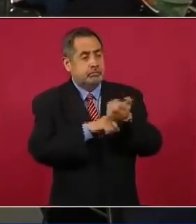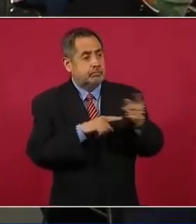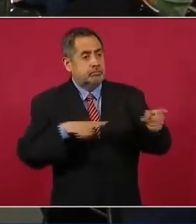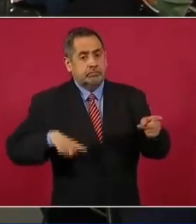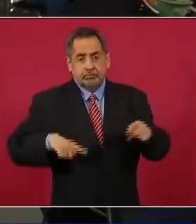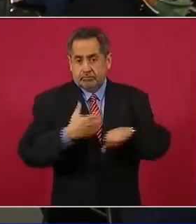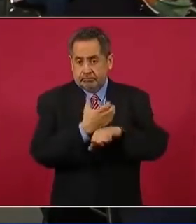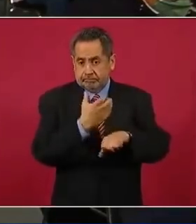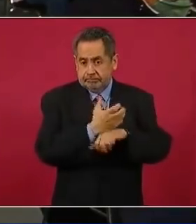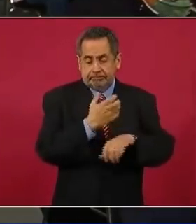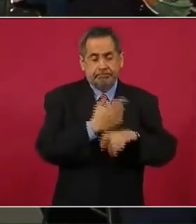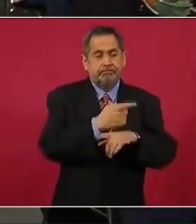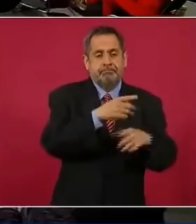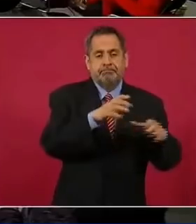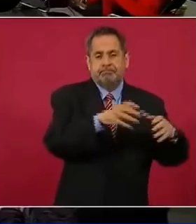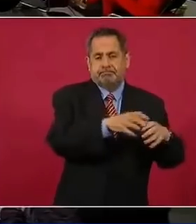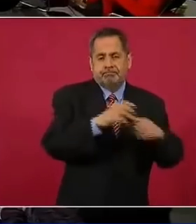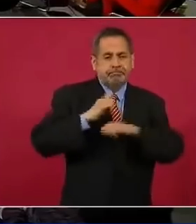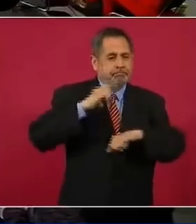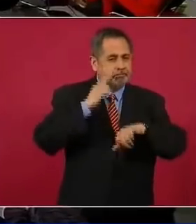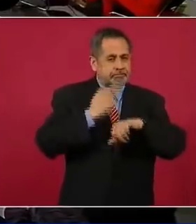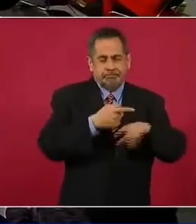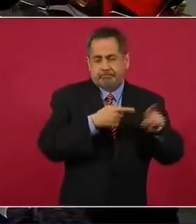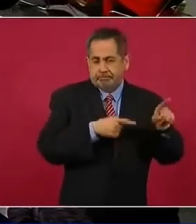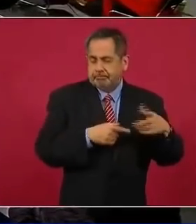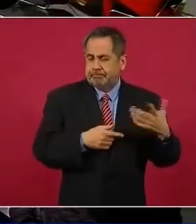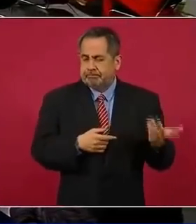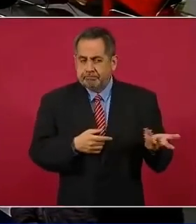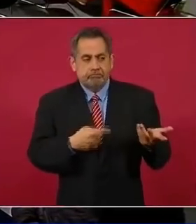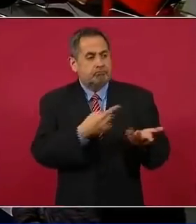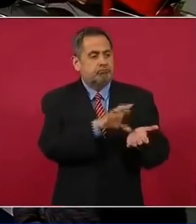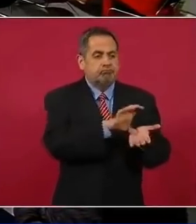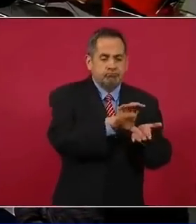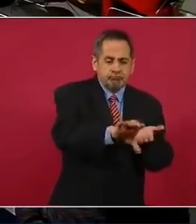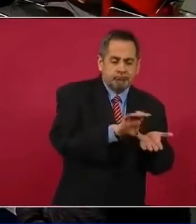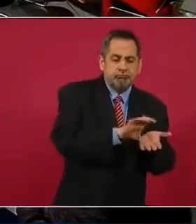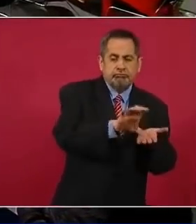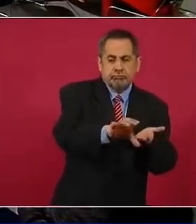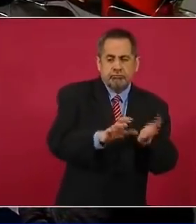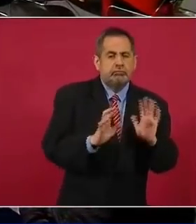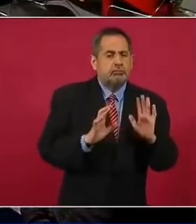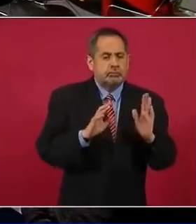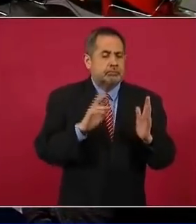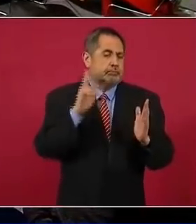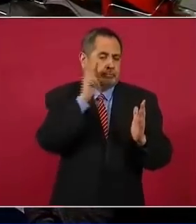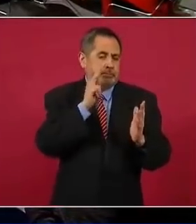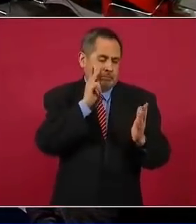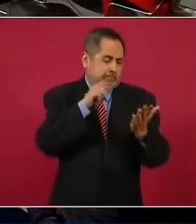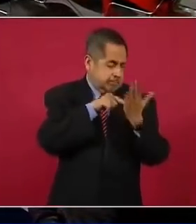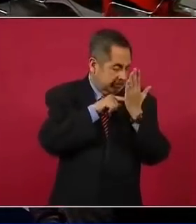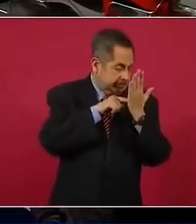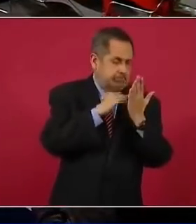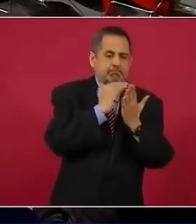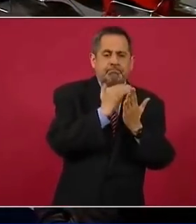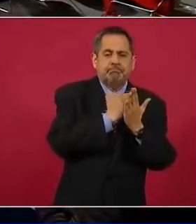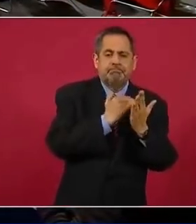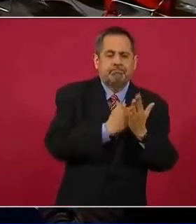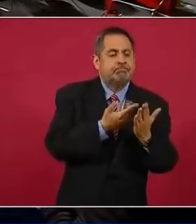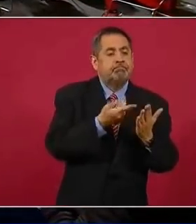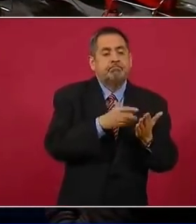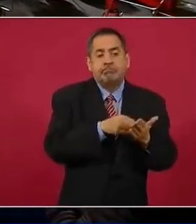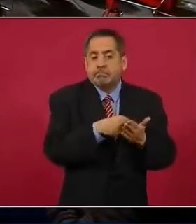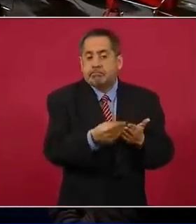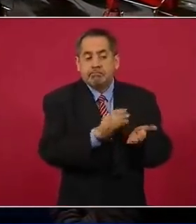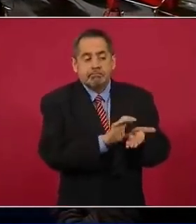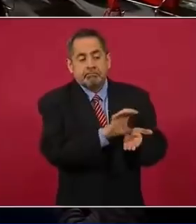Estados Unidos, que directamente está financiando, o por lo menos hay elementos que comprueban este